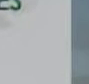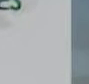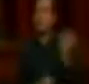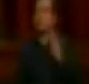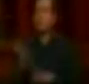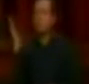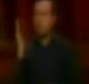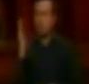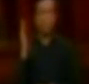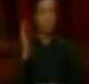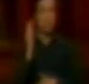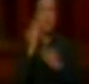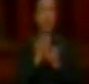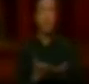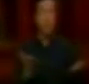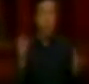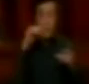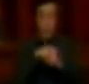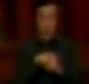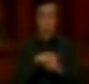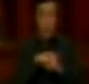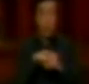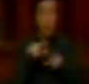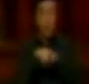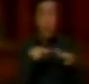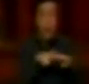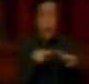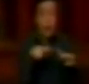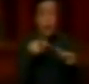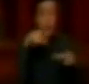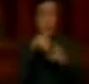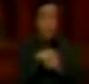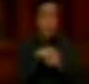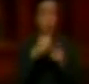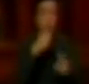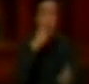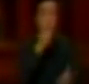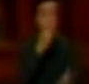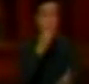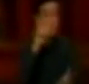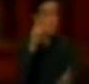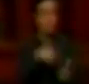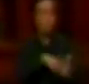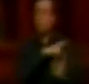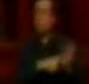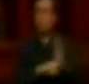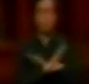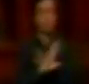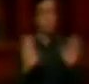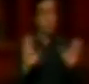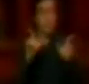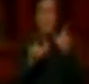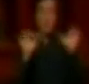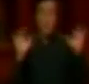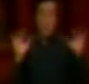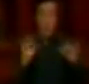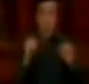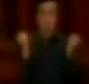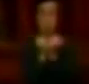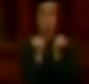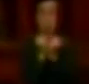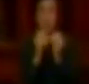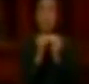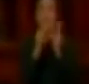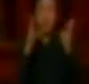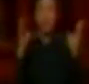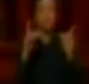huéspedes. Consumirán productos dentro de los establecimientos. Se evitará todo tipo de aglomeraciones y se